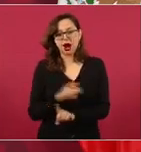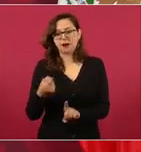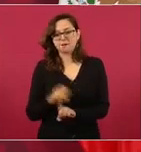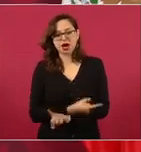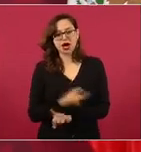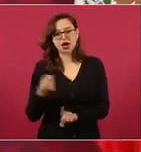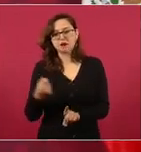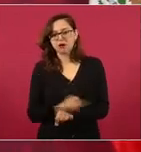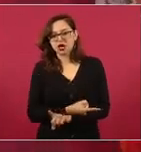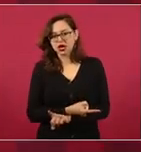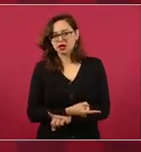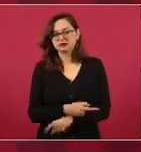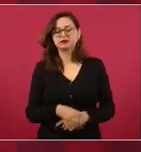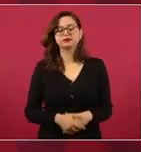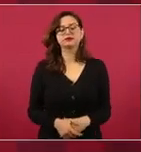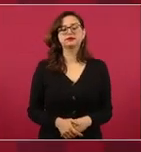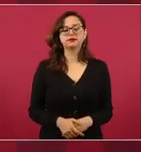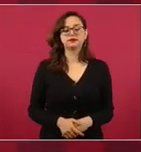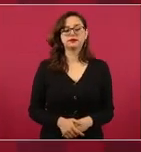Entonces,